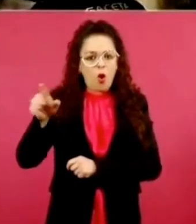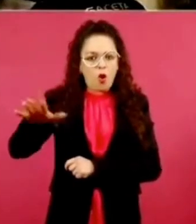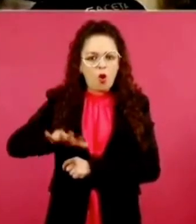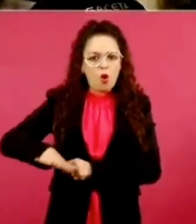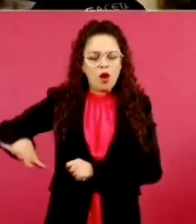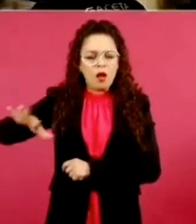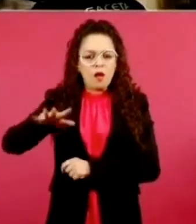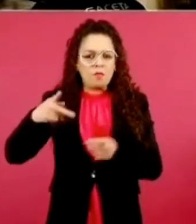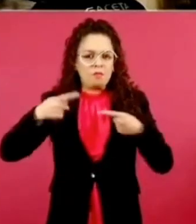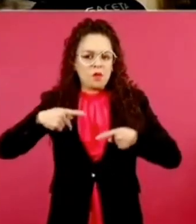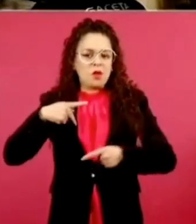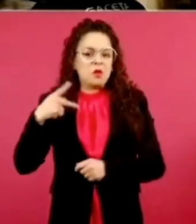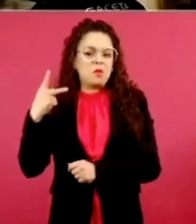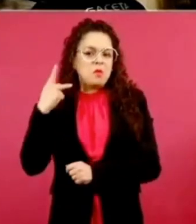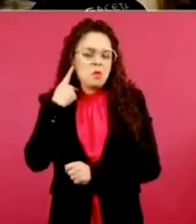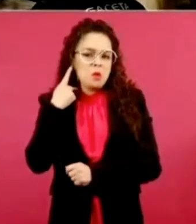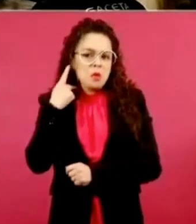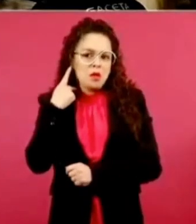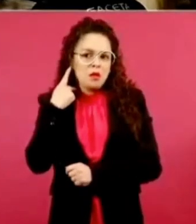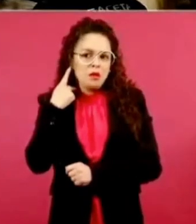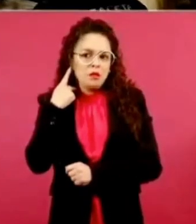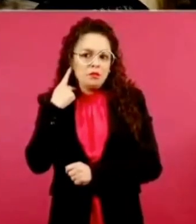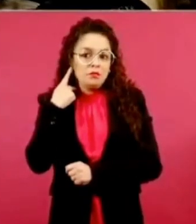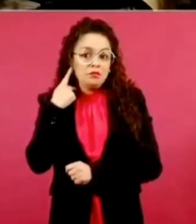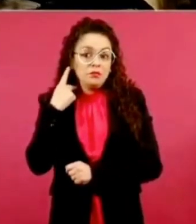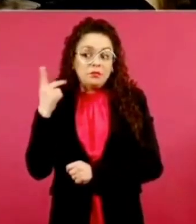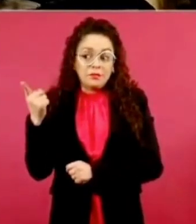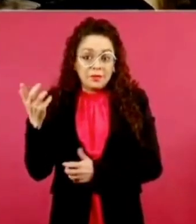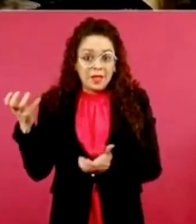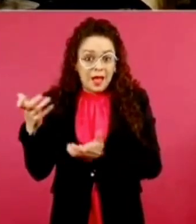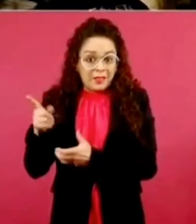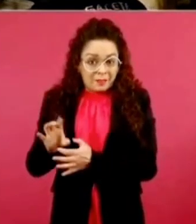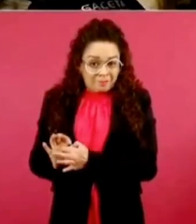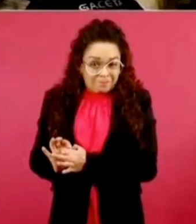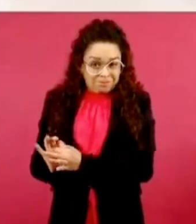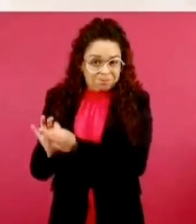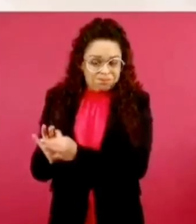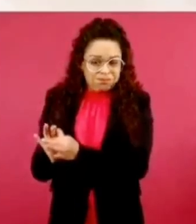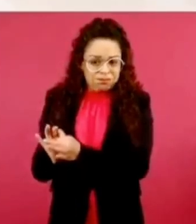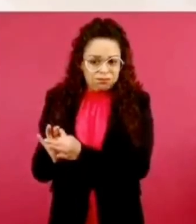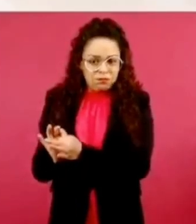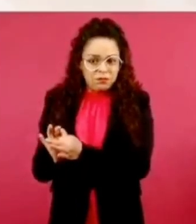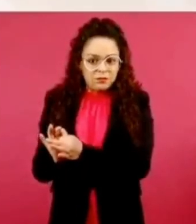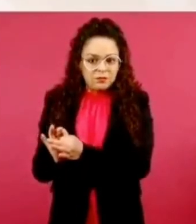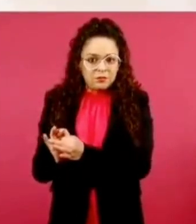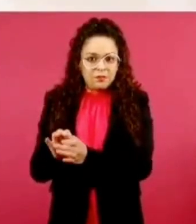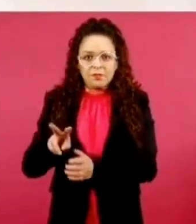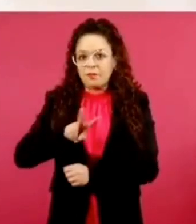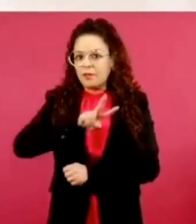Estaba tan arraigado esto que llevamos más de 2 años.